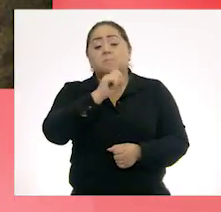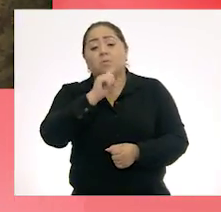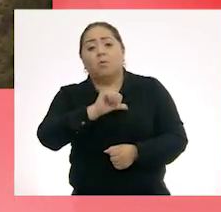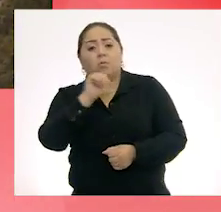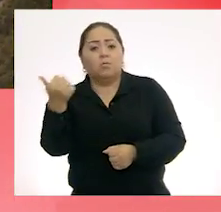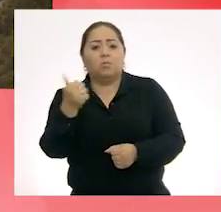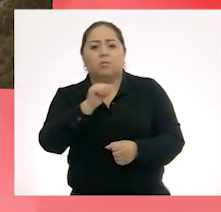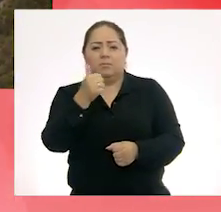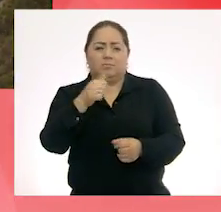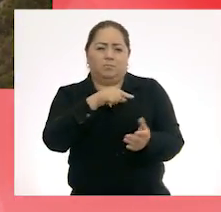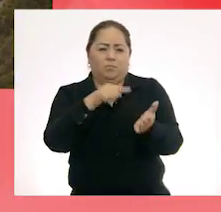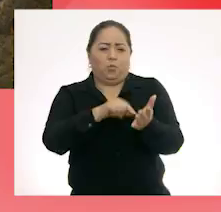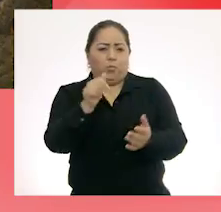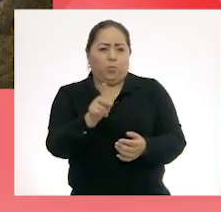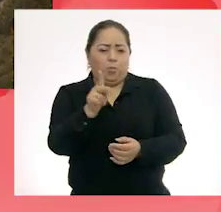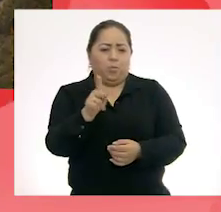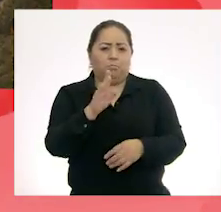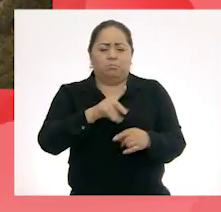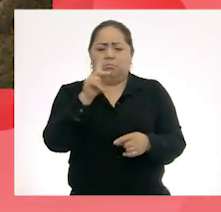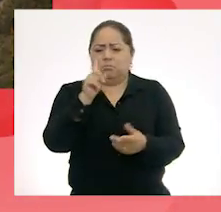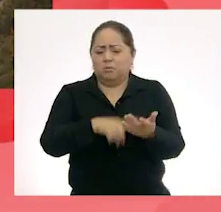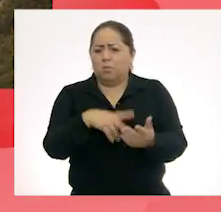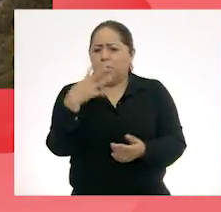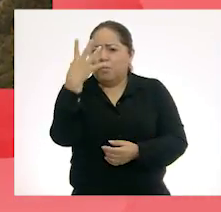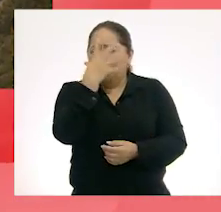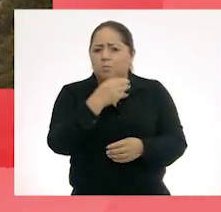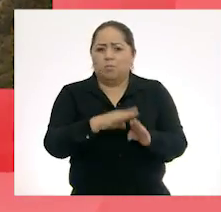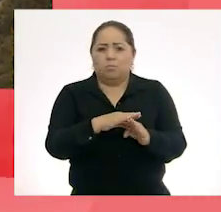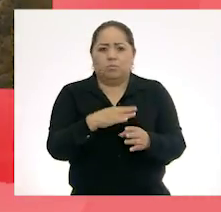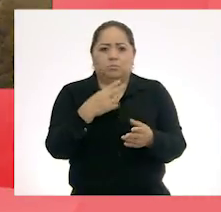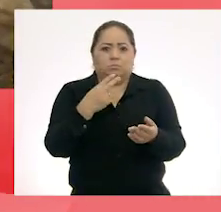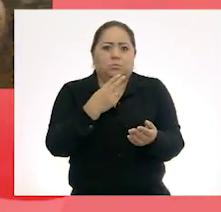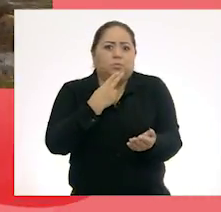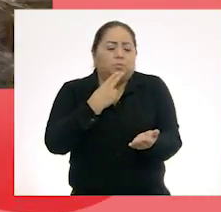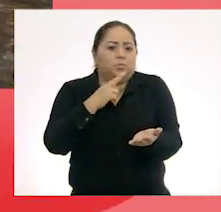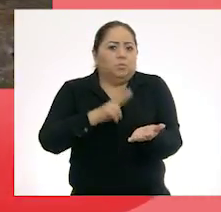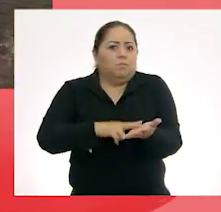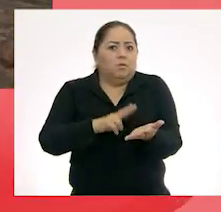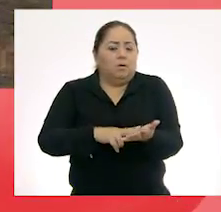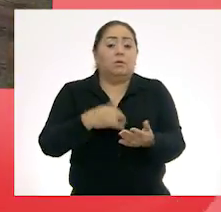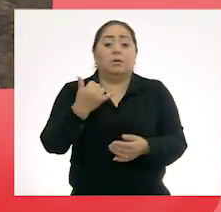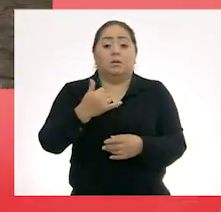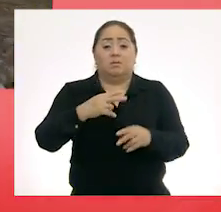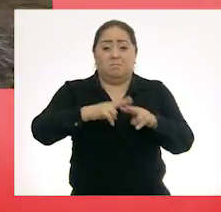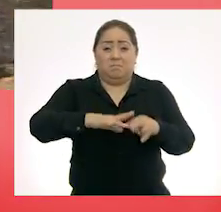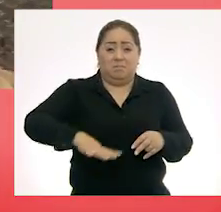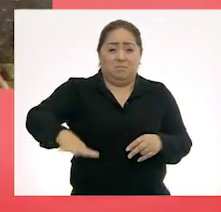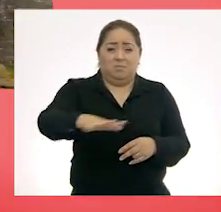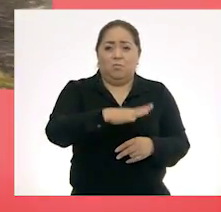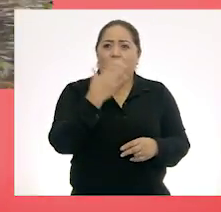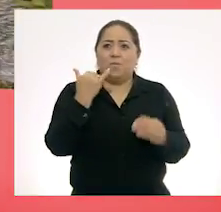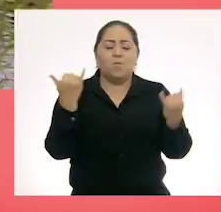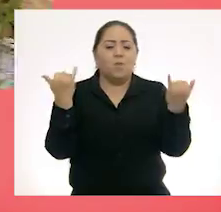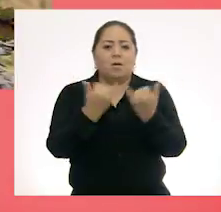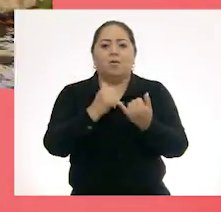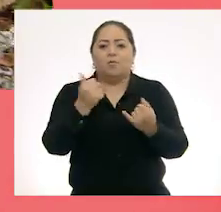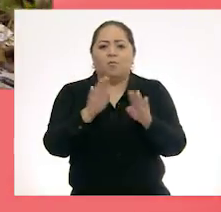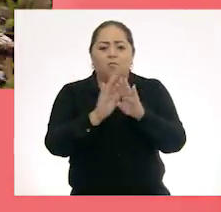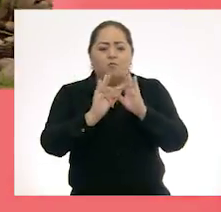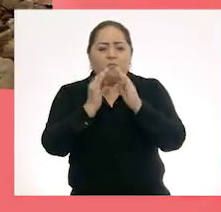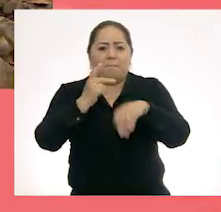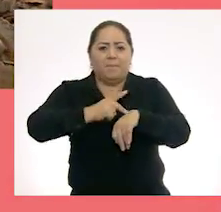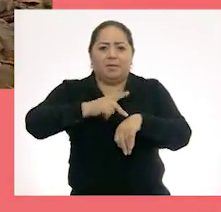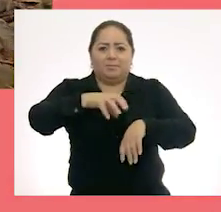visitaremos La Trinidad, una maravilla donde se guardan tesoros biológicos. Sus bosques son incomparables, al igual que sus